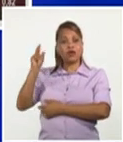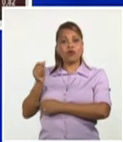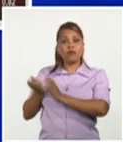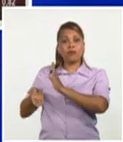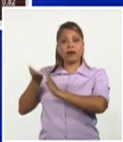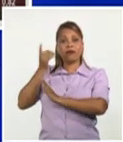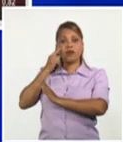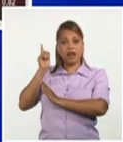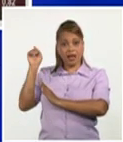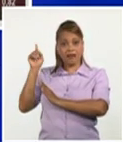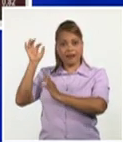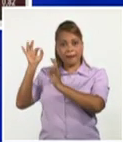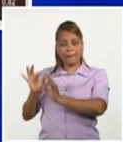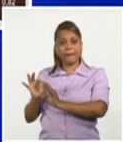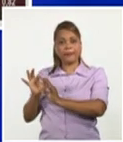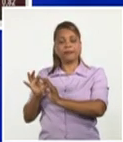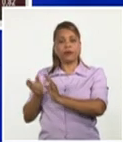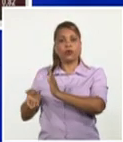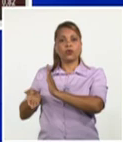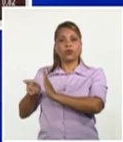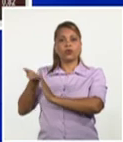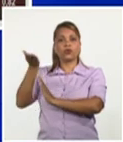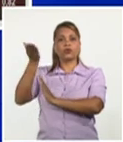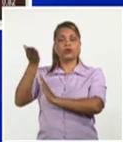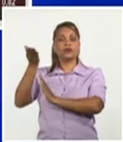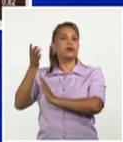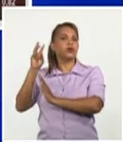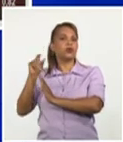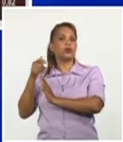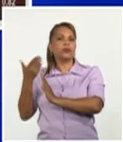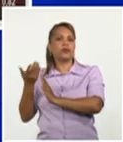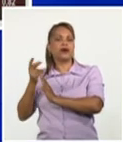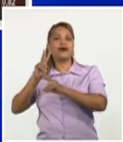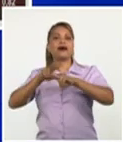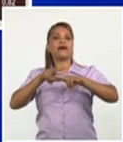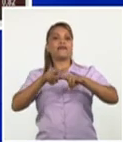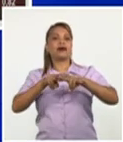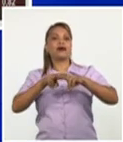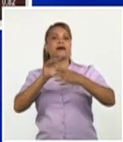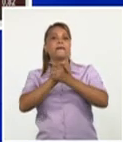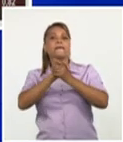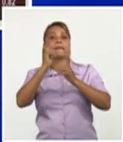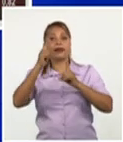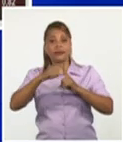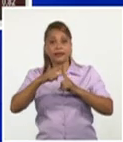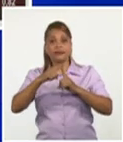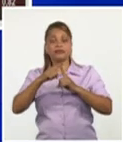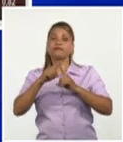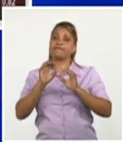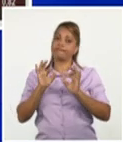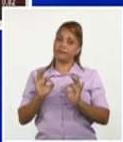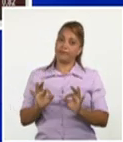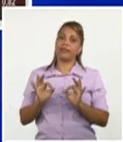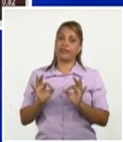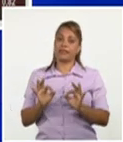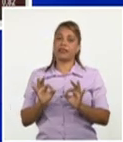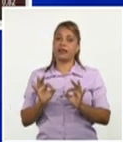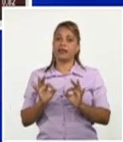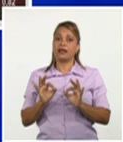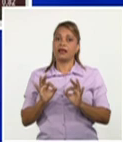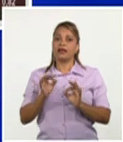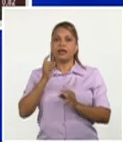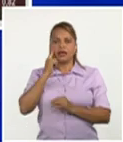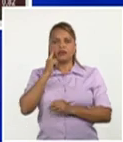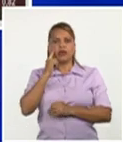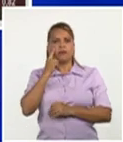ahí en el gráfico, pues de La Habana, de Matanzas, es lógico, son las que, como vamos a ver,